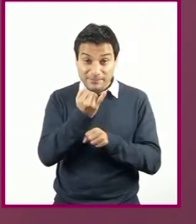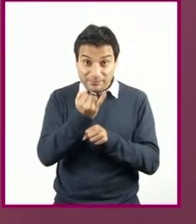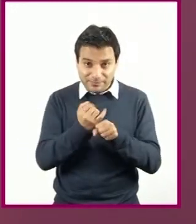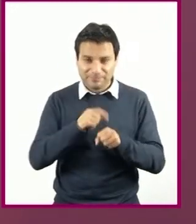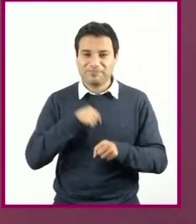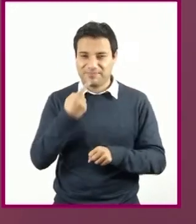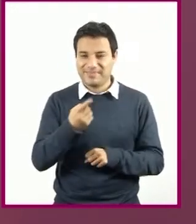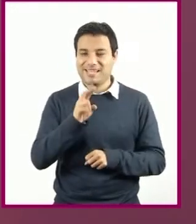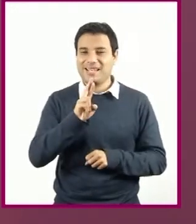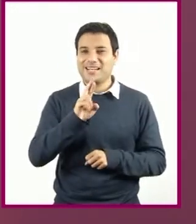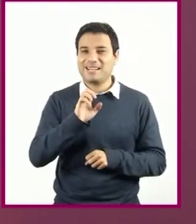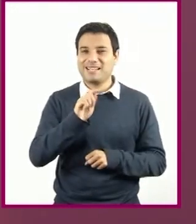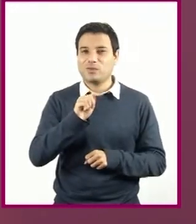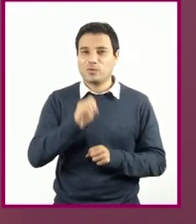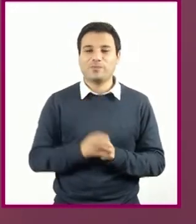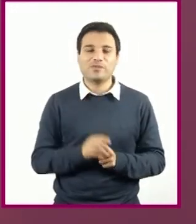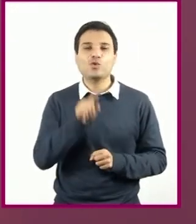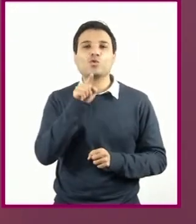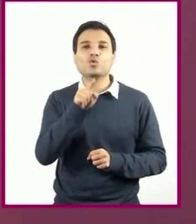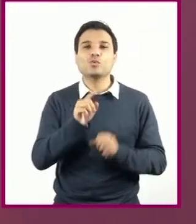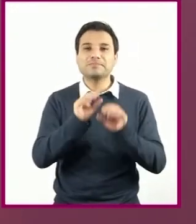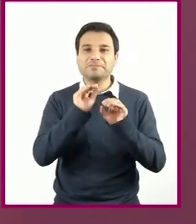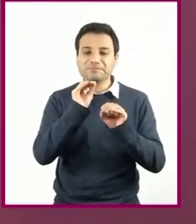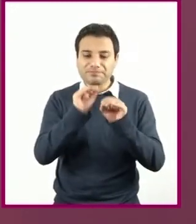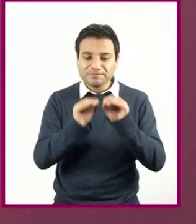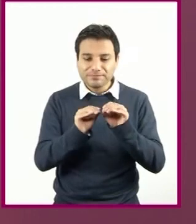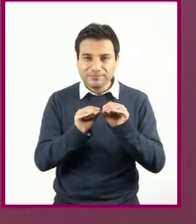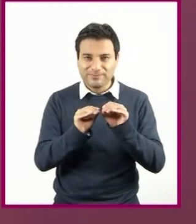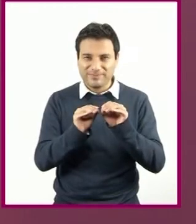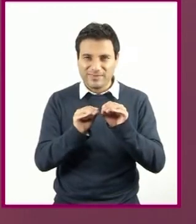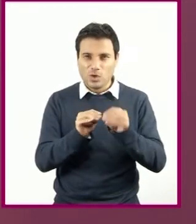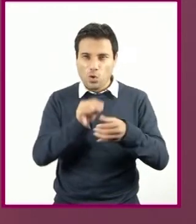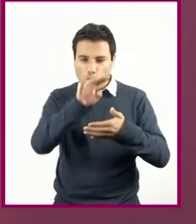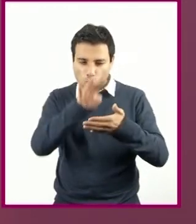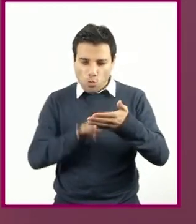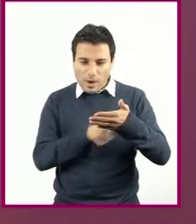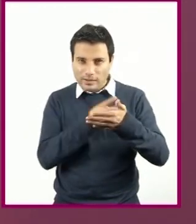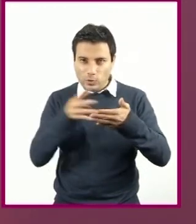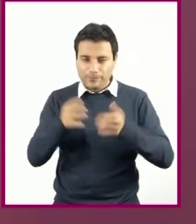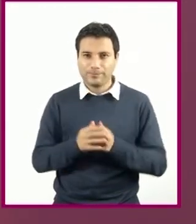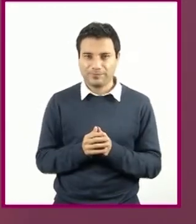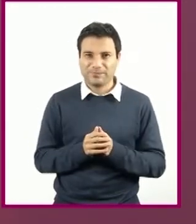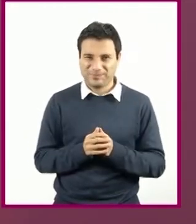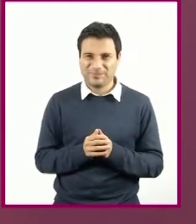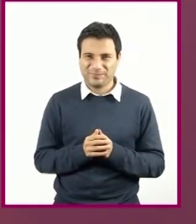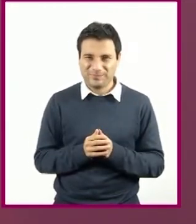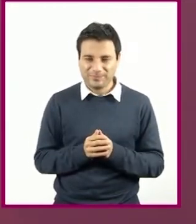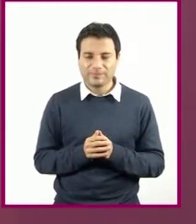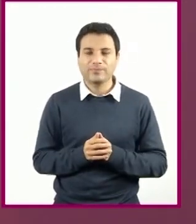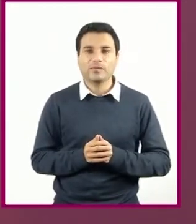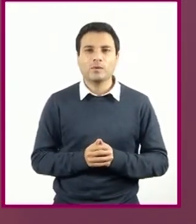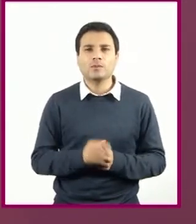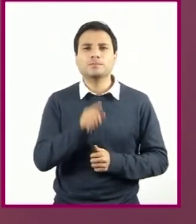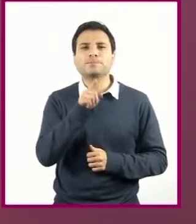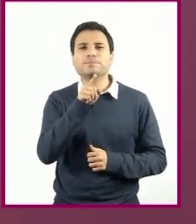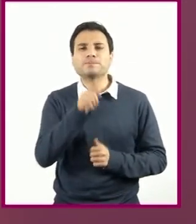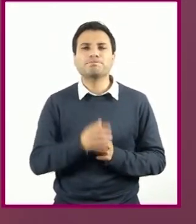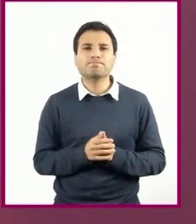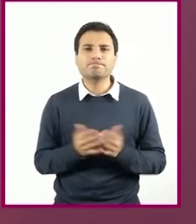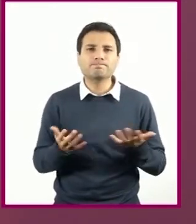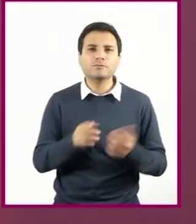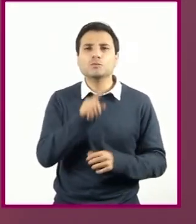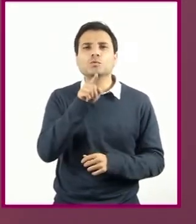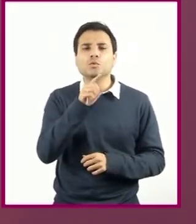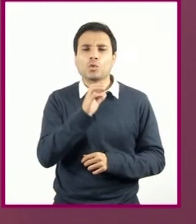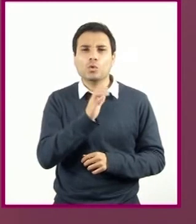reto. Elaboren un cuadro en el que identifiquen en apartados o instrumentos que emplean en su